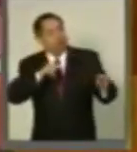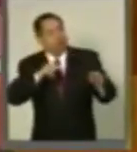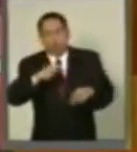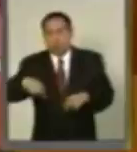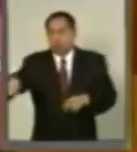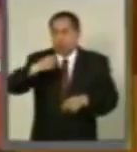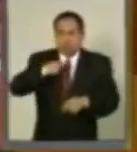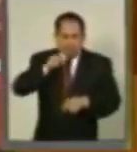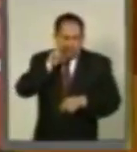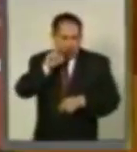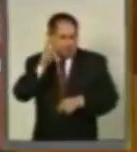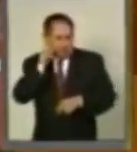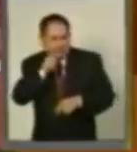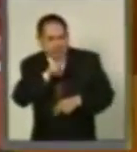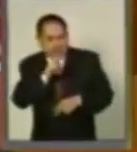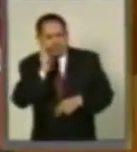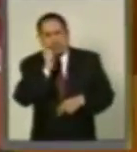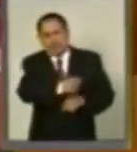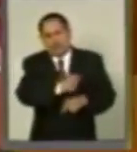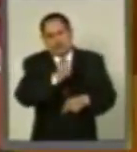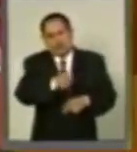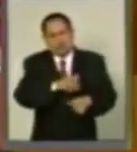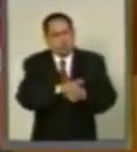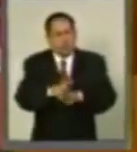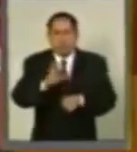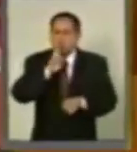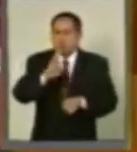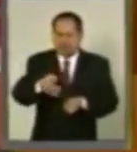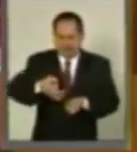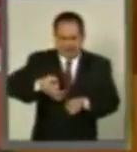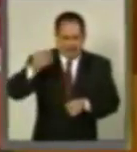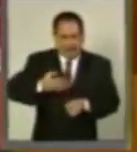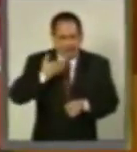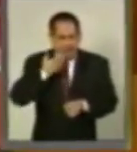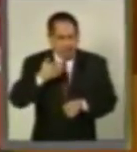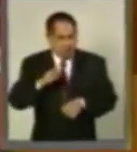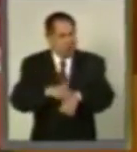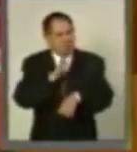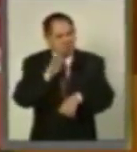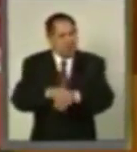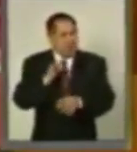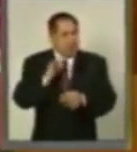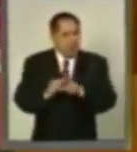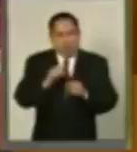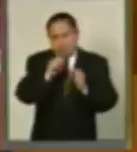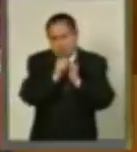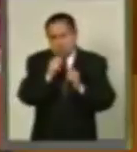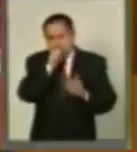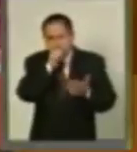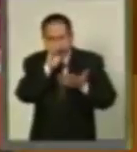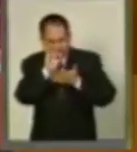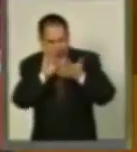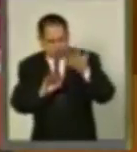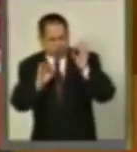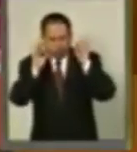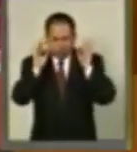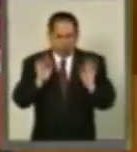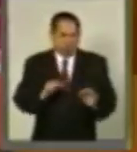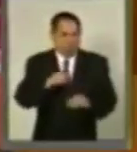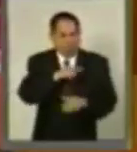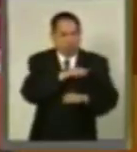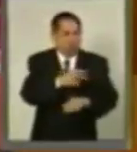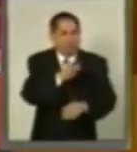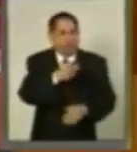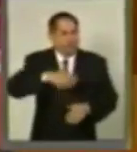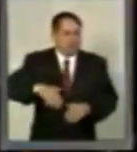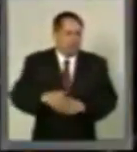pudiéramos conocer cuáles son los resultados tangibles, medibles, con indicadores que se ha tenido en relación a